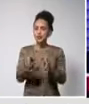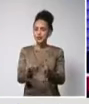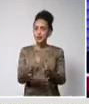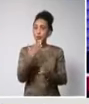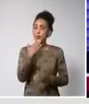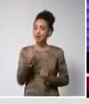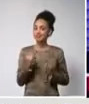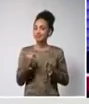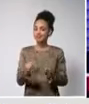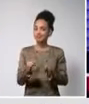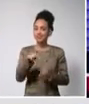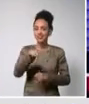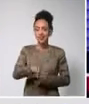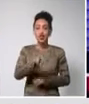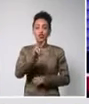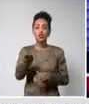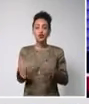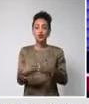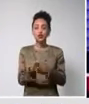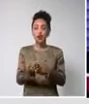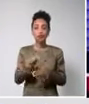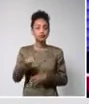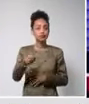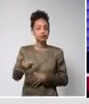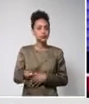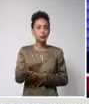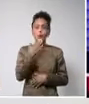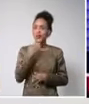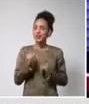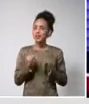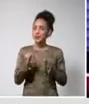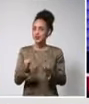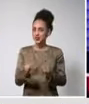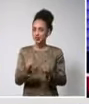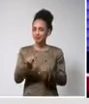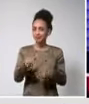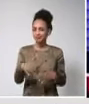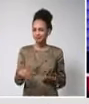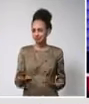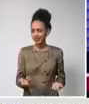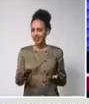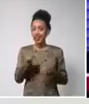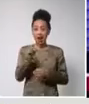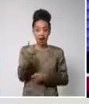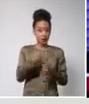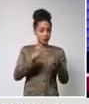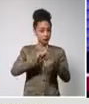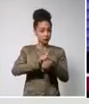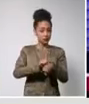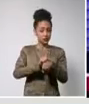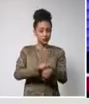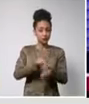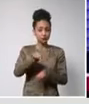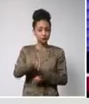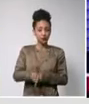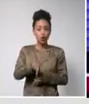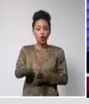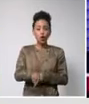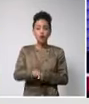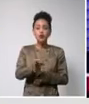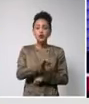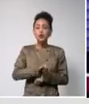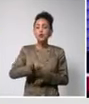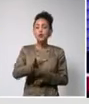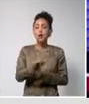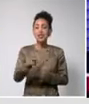noticias. Llevamos ya 2 días consecutivos con buenas noticias y es que hace solo unos minutos partió la caravana de Abdala, el